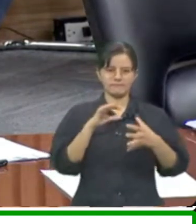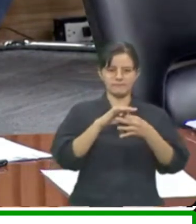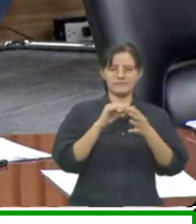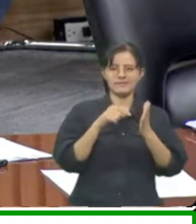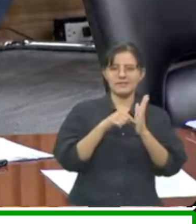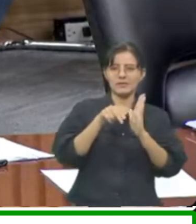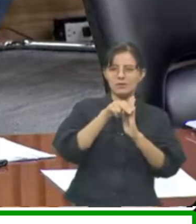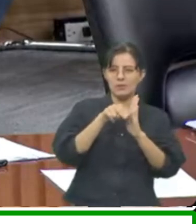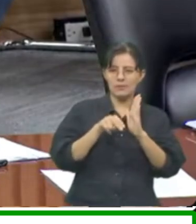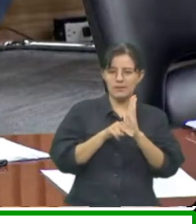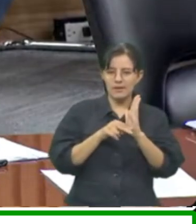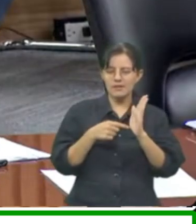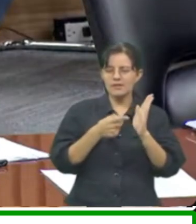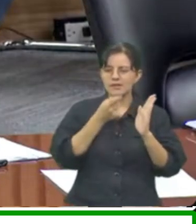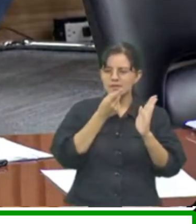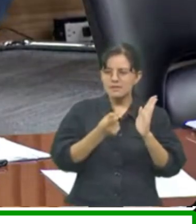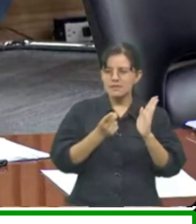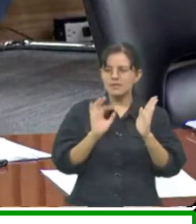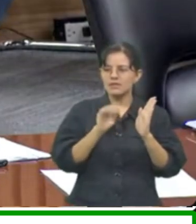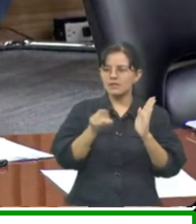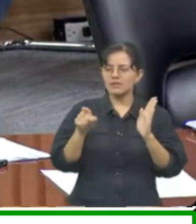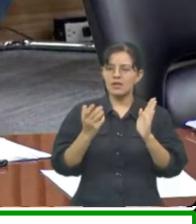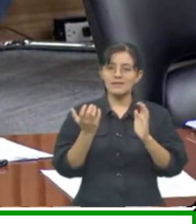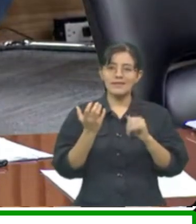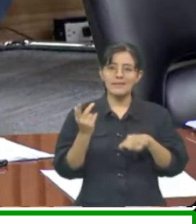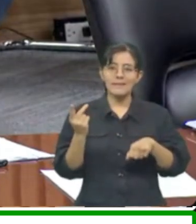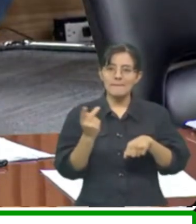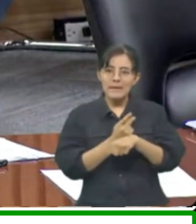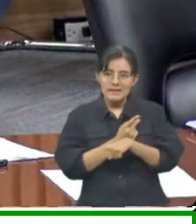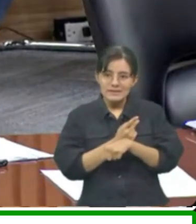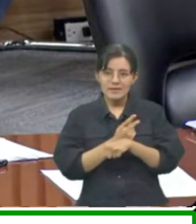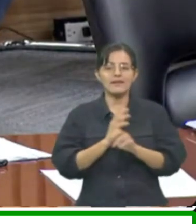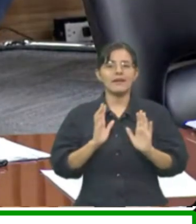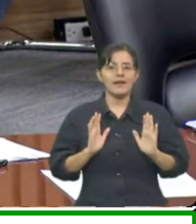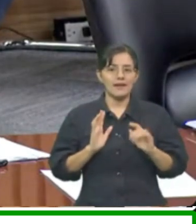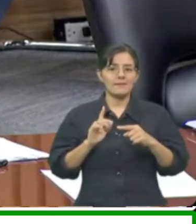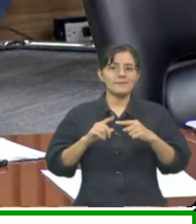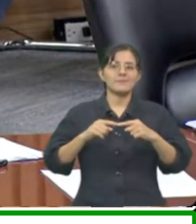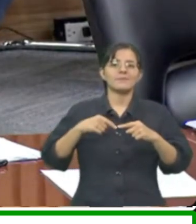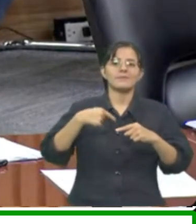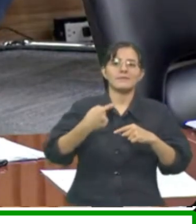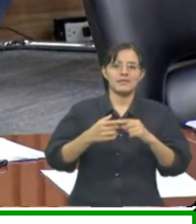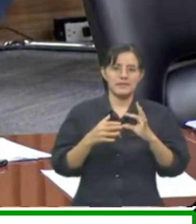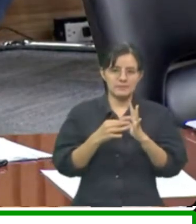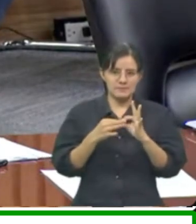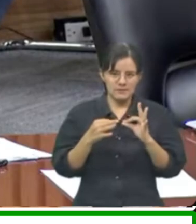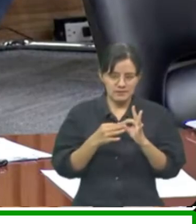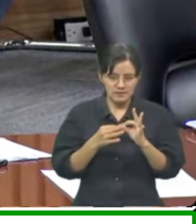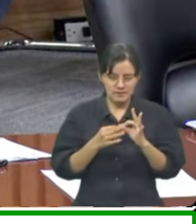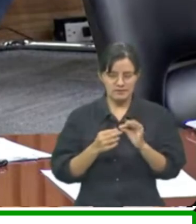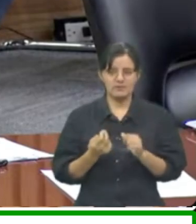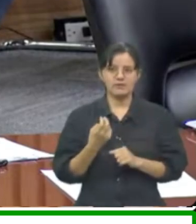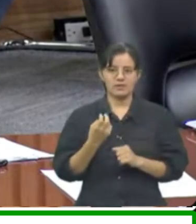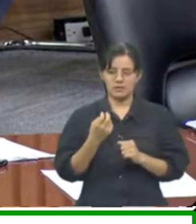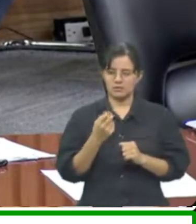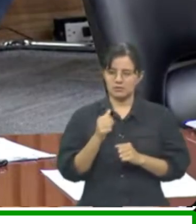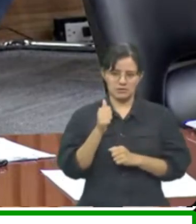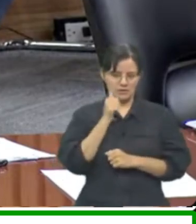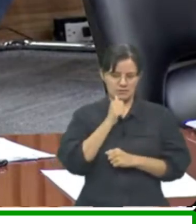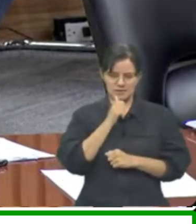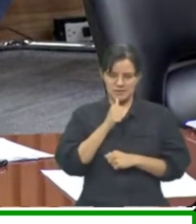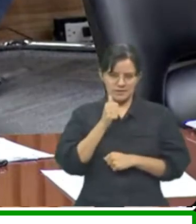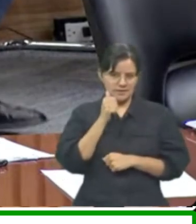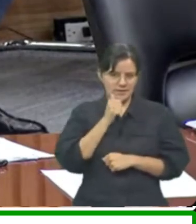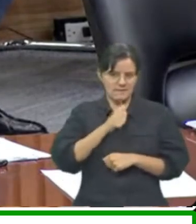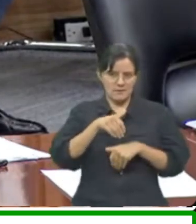norma. Y no solo estamos hablando en abstracto, estamos hablando que esta aplicación ya se ha dado materialmente